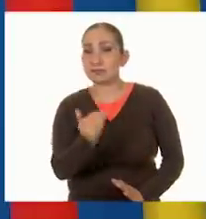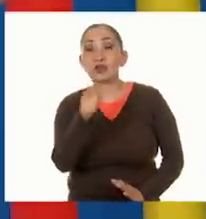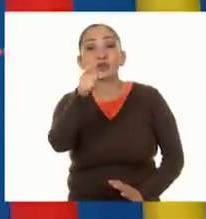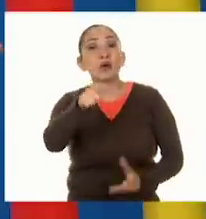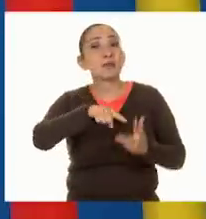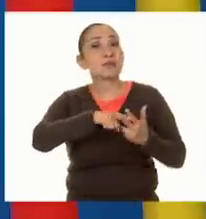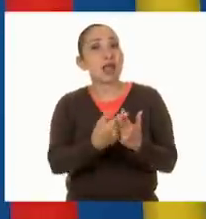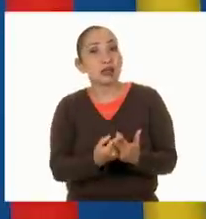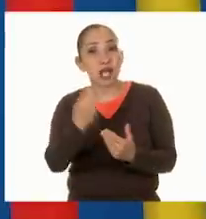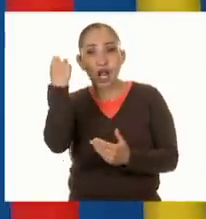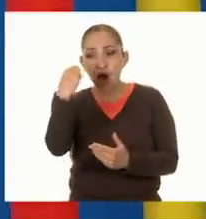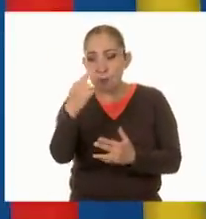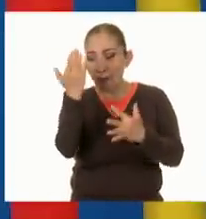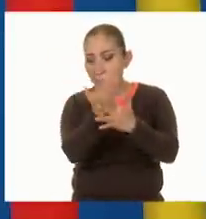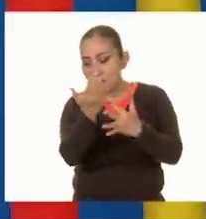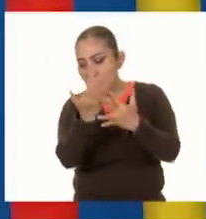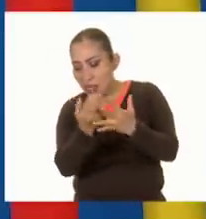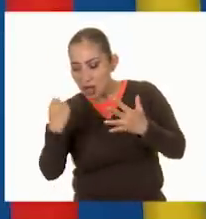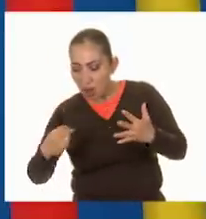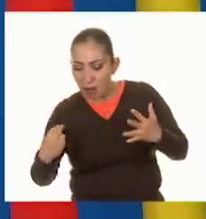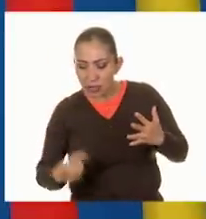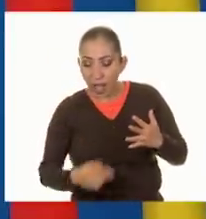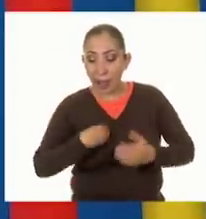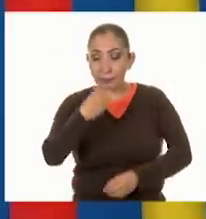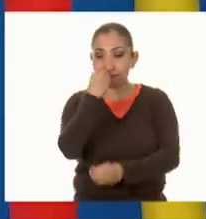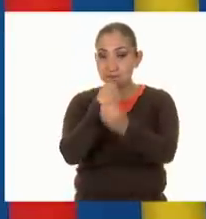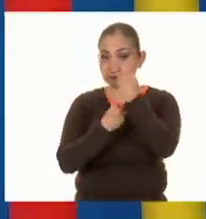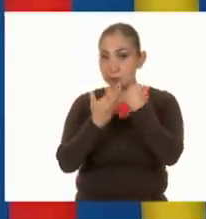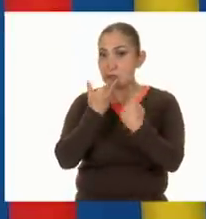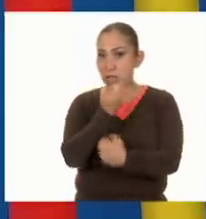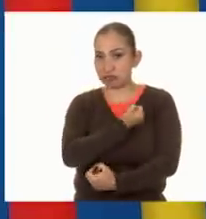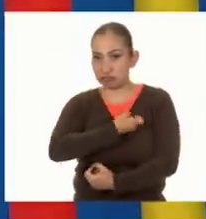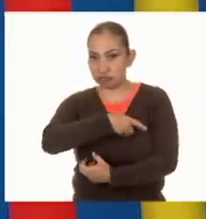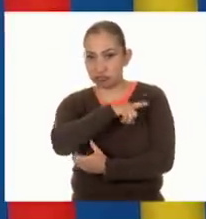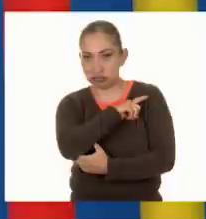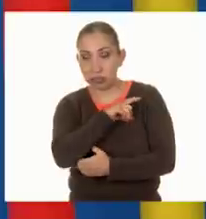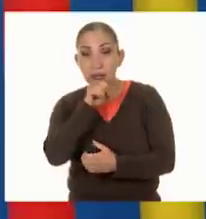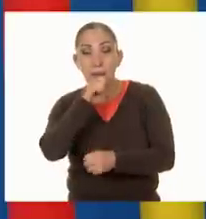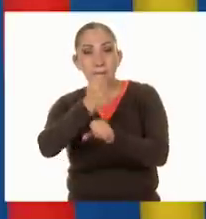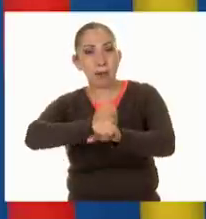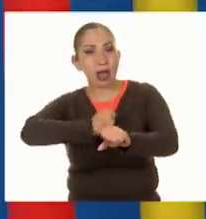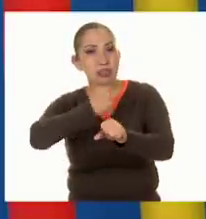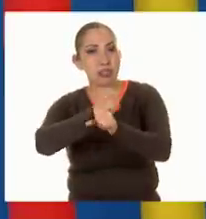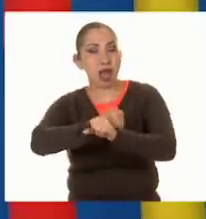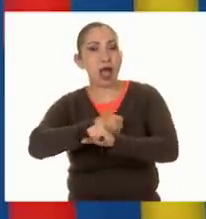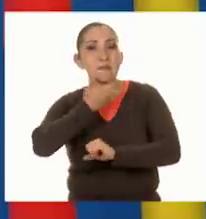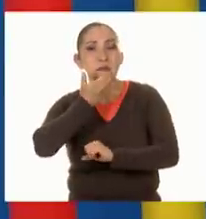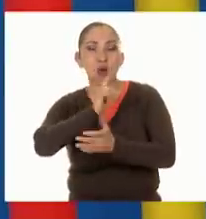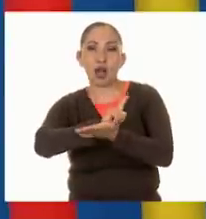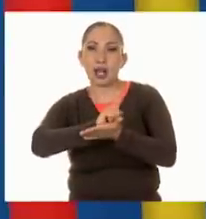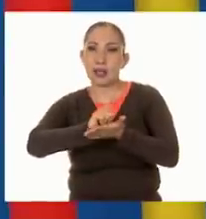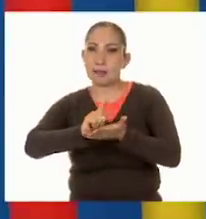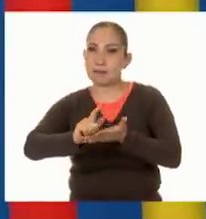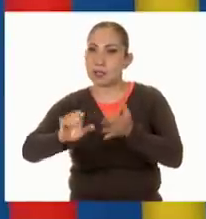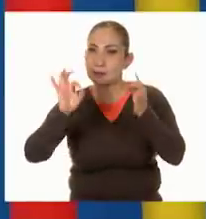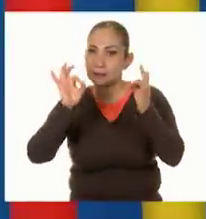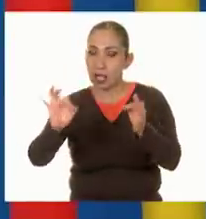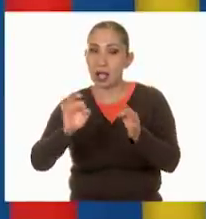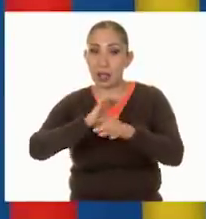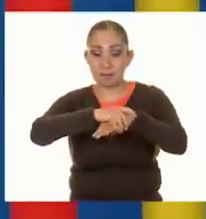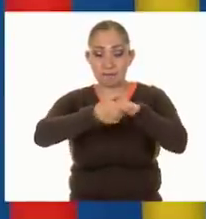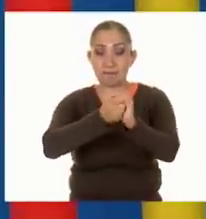iniciar nombrando sus partes, alimentándote de forma adecuada y practicando hábitos de higiene, como el